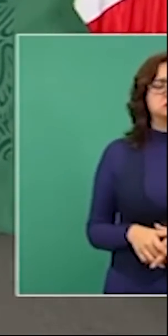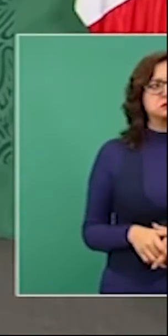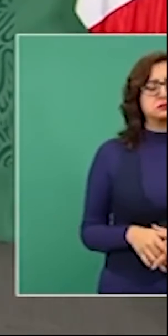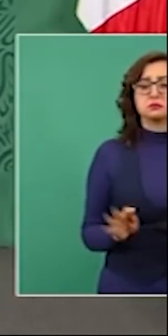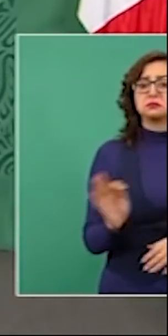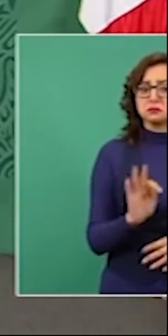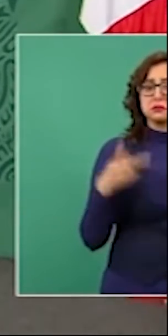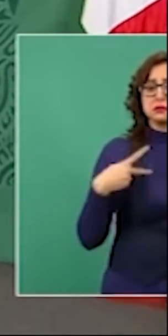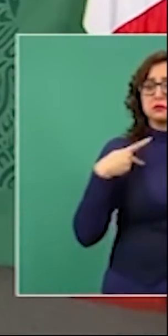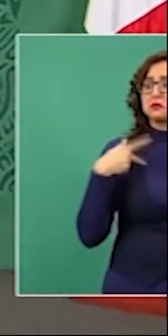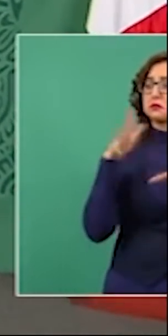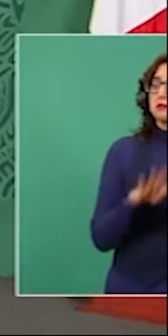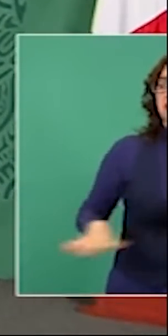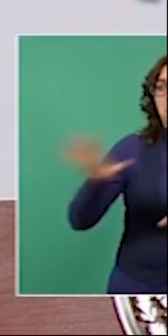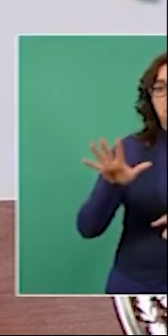hacer